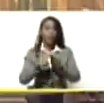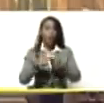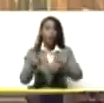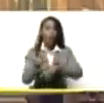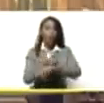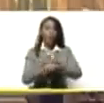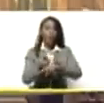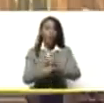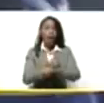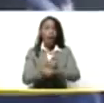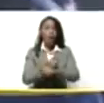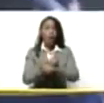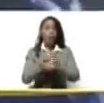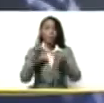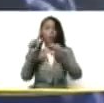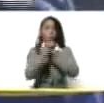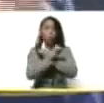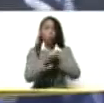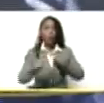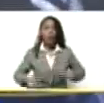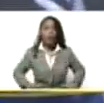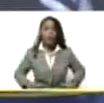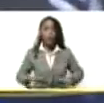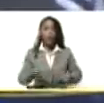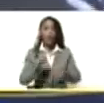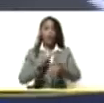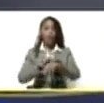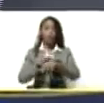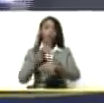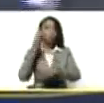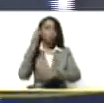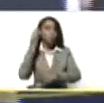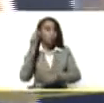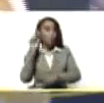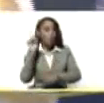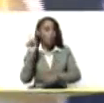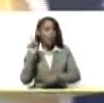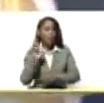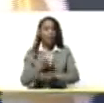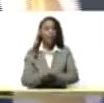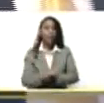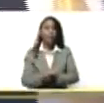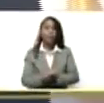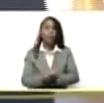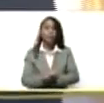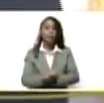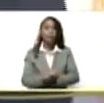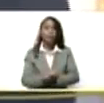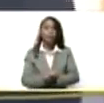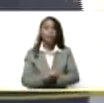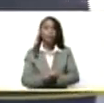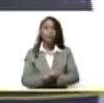son elementos bueno que aportan cada vez más